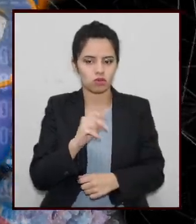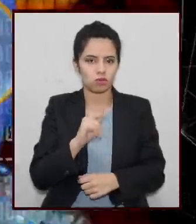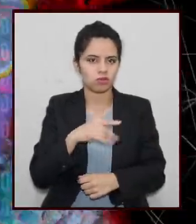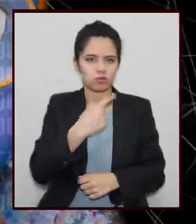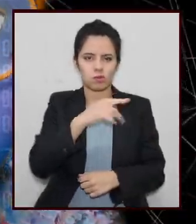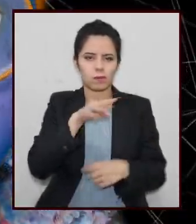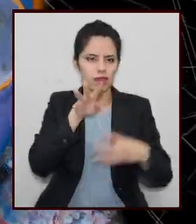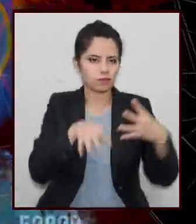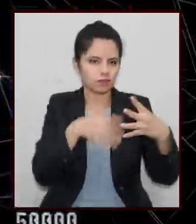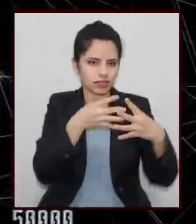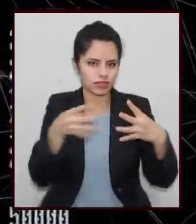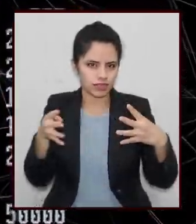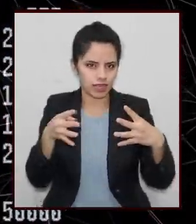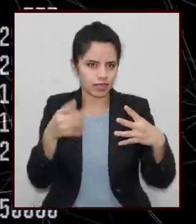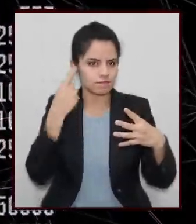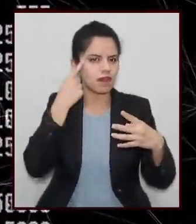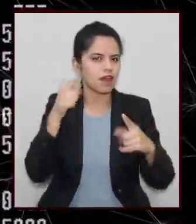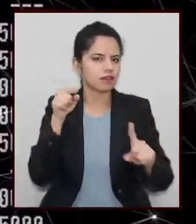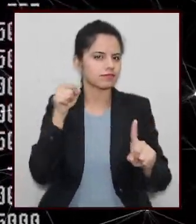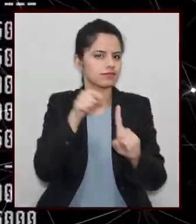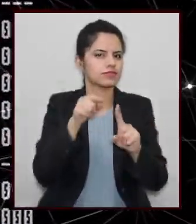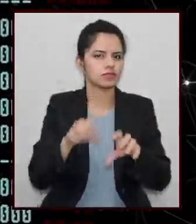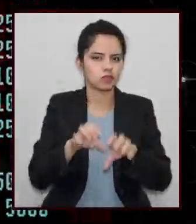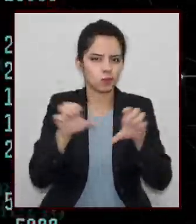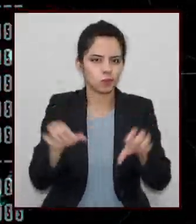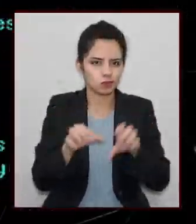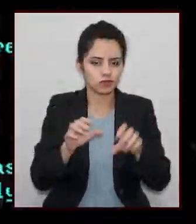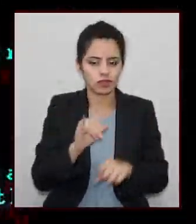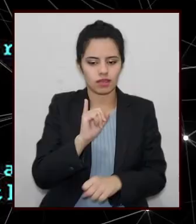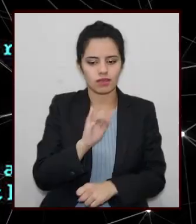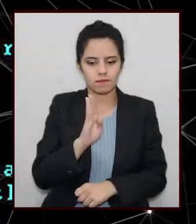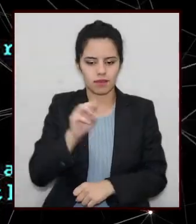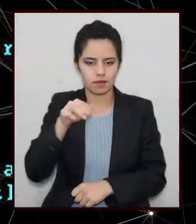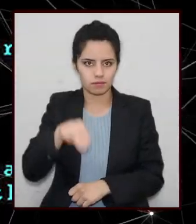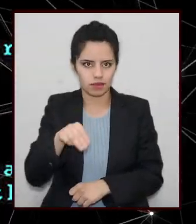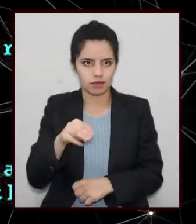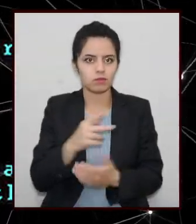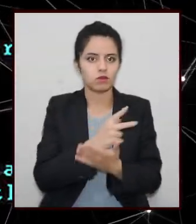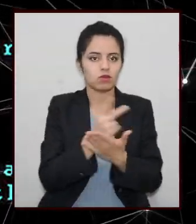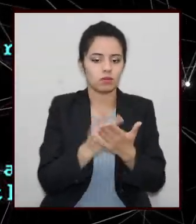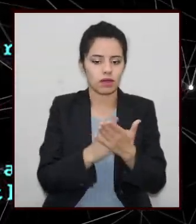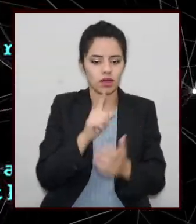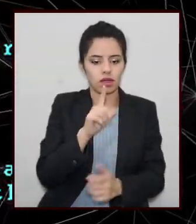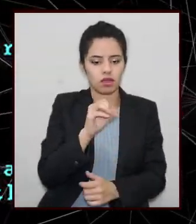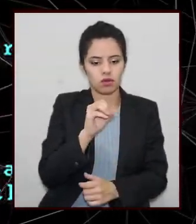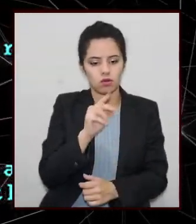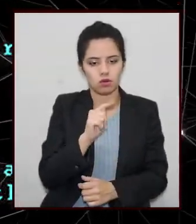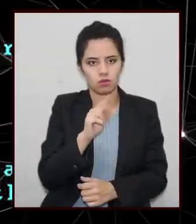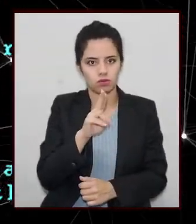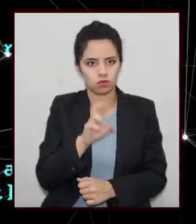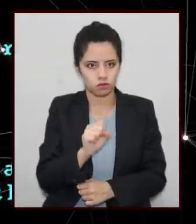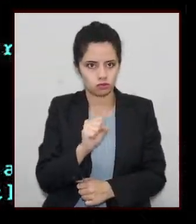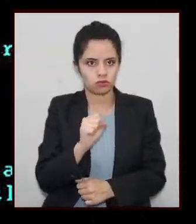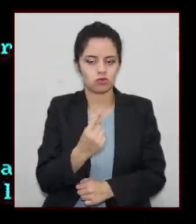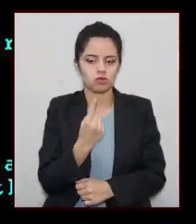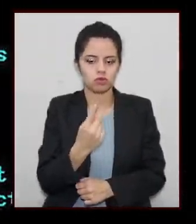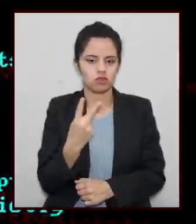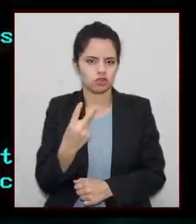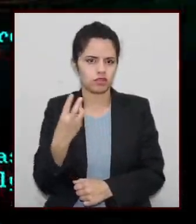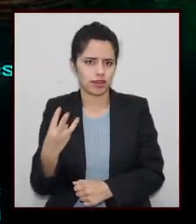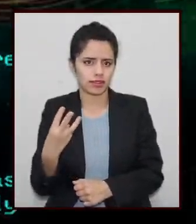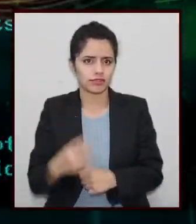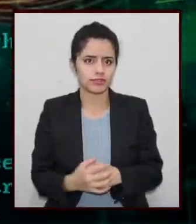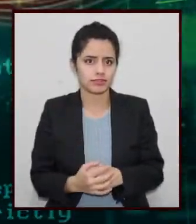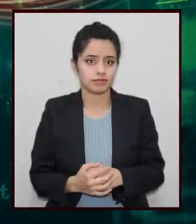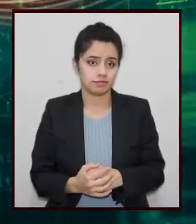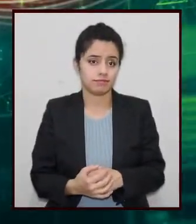su propia hoja de cálculos específica para las compus IBM. El programa se llamó Lotus 1, 2, 3. ¿Qué pasa